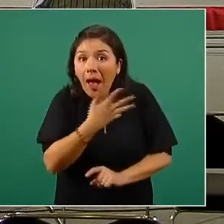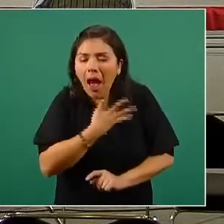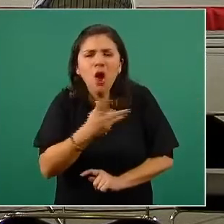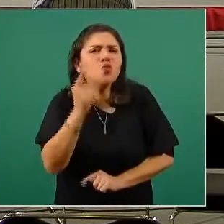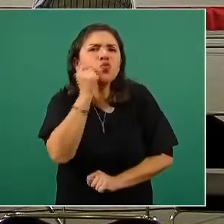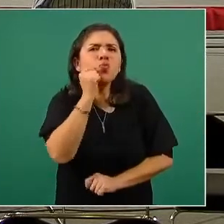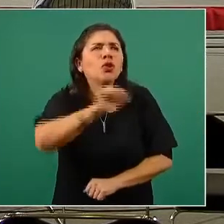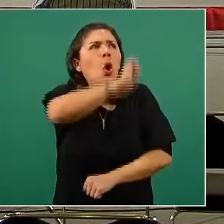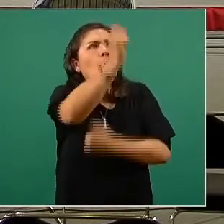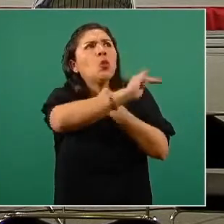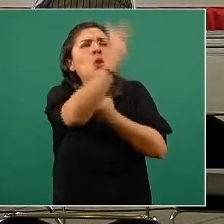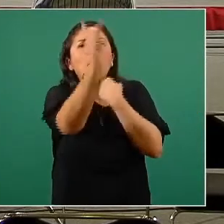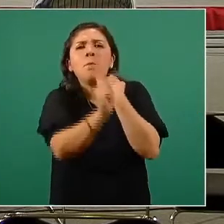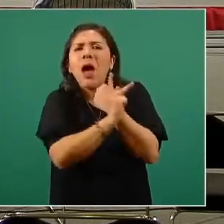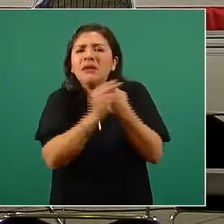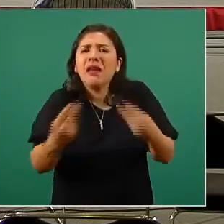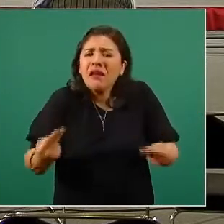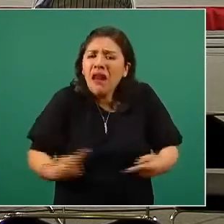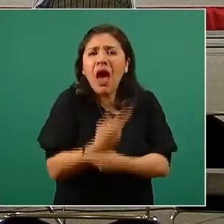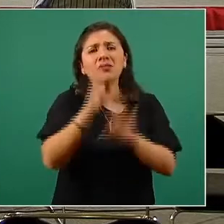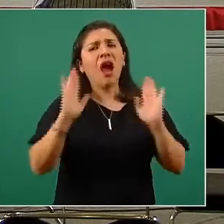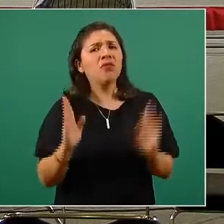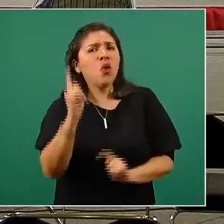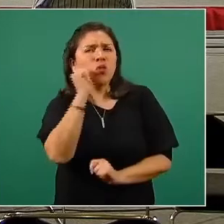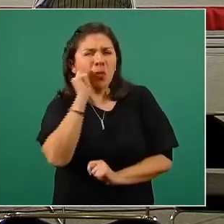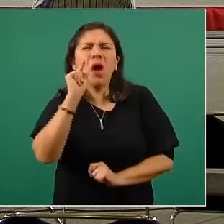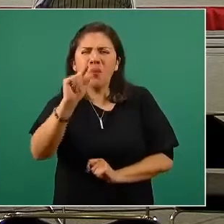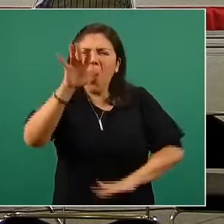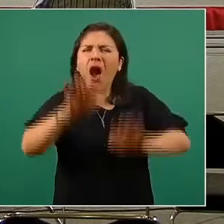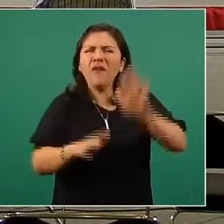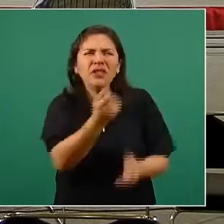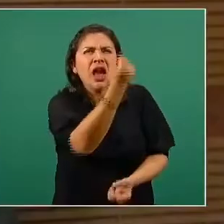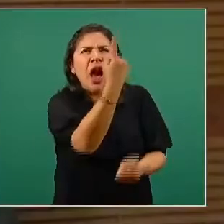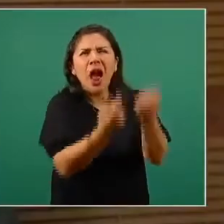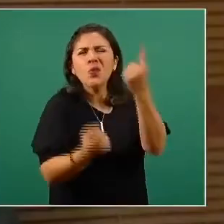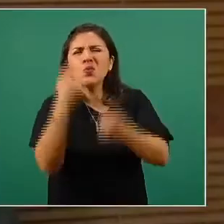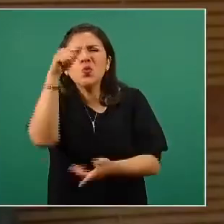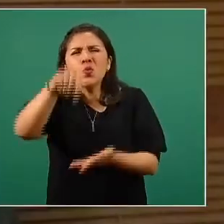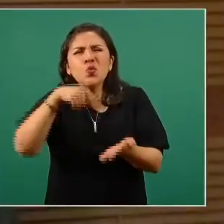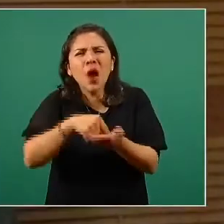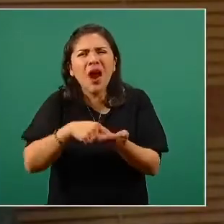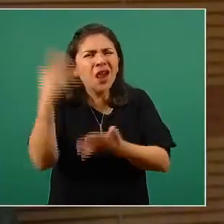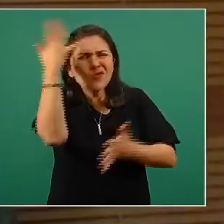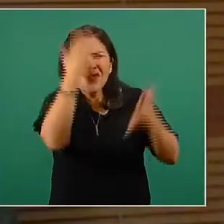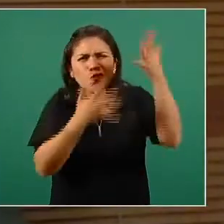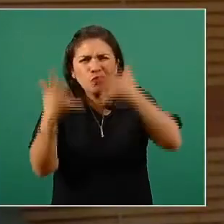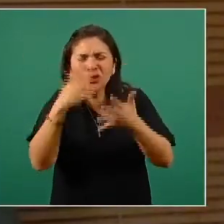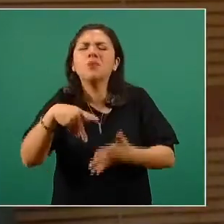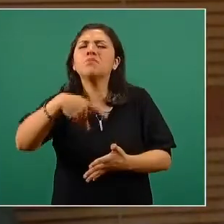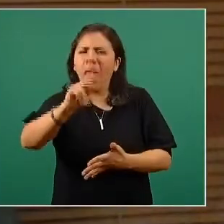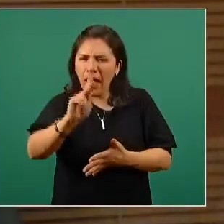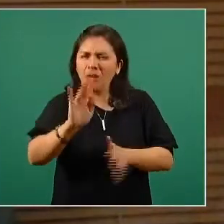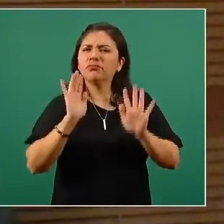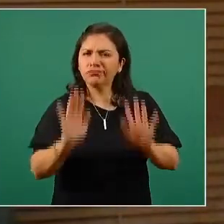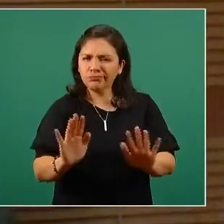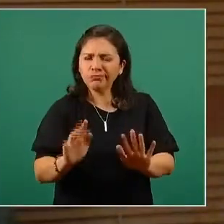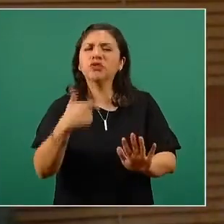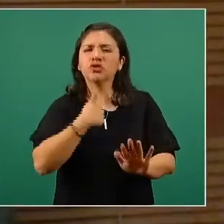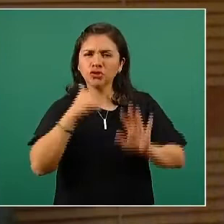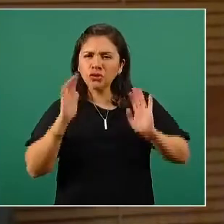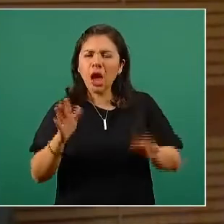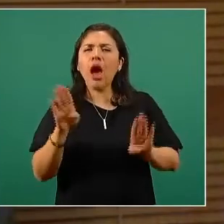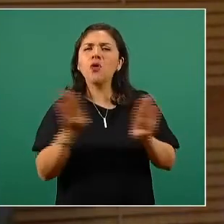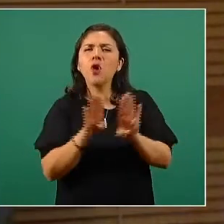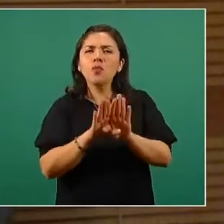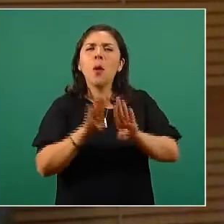nacionalidad. Entonces, aunque hubo tal vez alguna confusión en algunos sitios operativos, pero ya hemos insistido tanto en